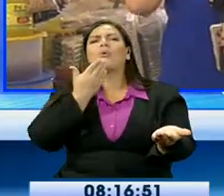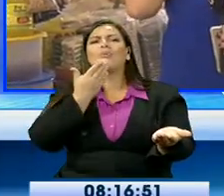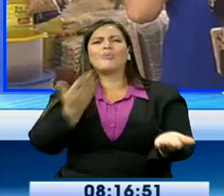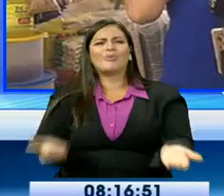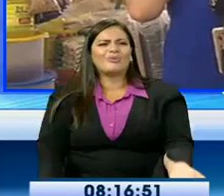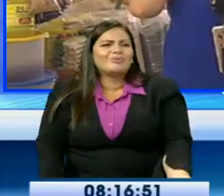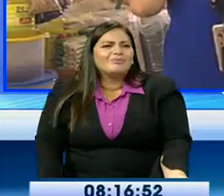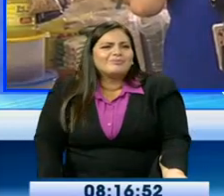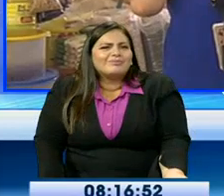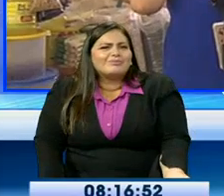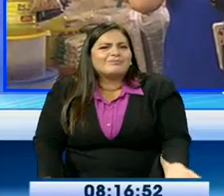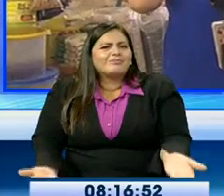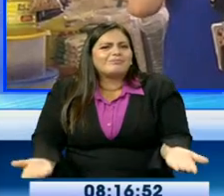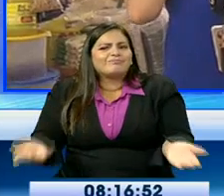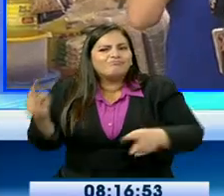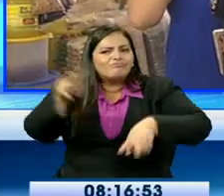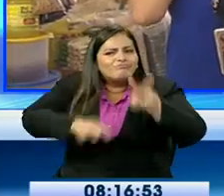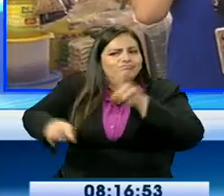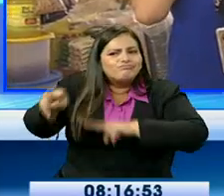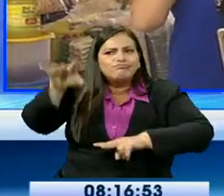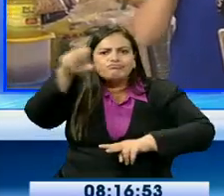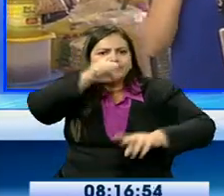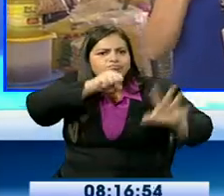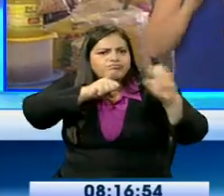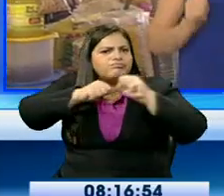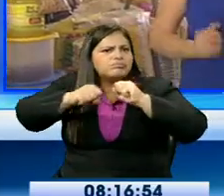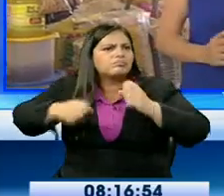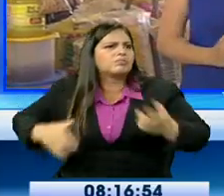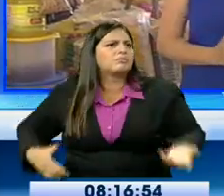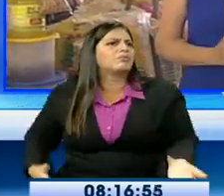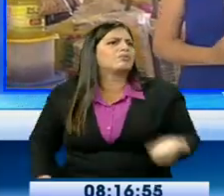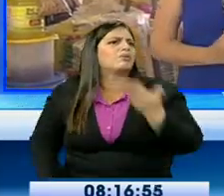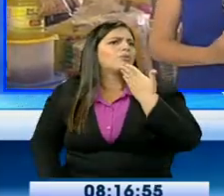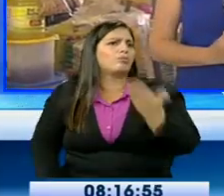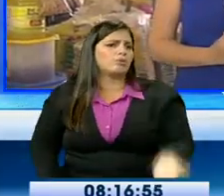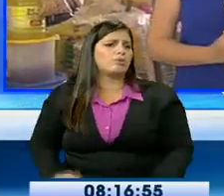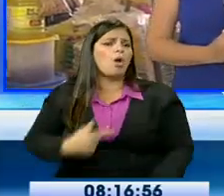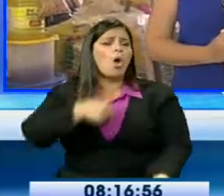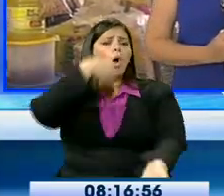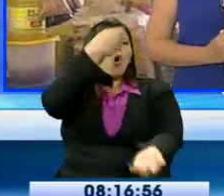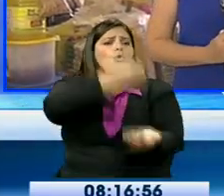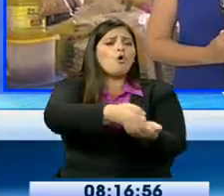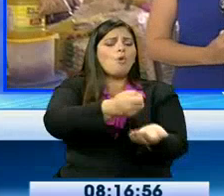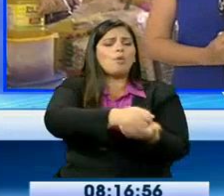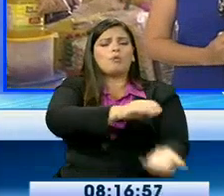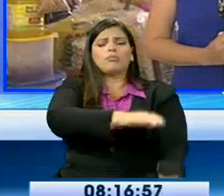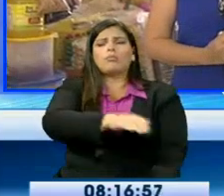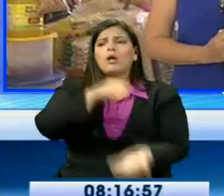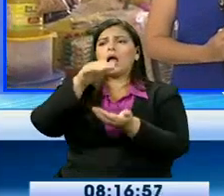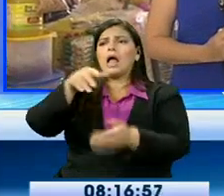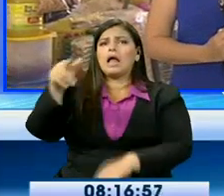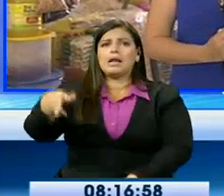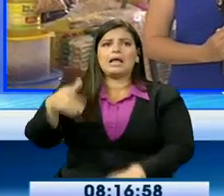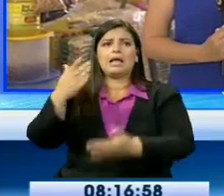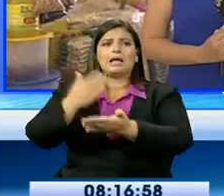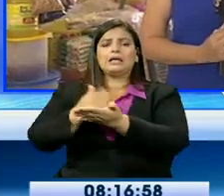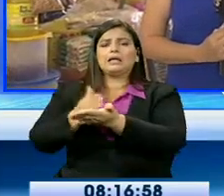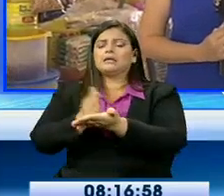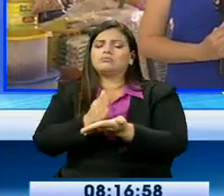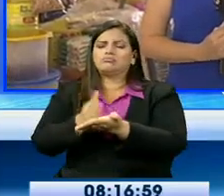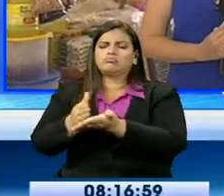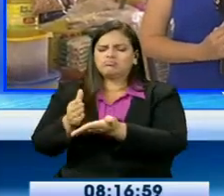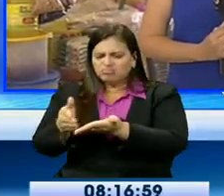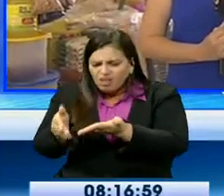¿Cómo podemos saber? Solo cuando llegue a la casa y lo pongo en agua, que lo pongo a cocinar. No, pues ya es muy tarde. Ya es muy tarde, claro. Al momento de comprar sería. Al momento de